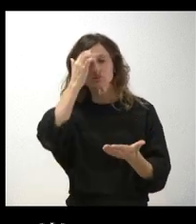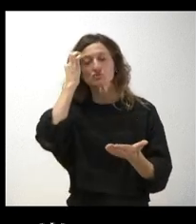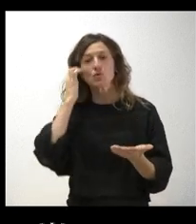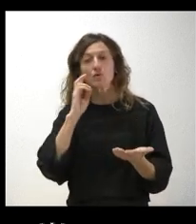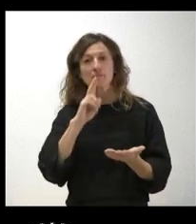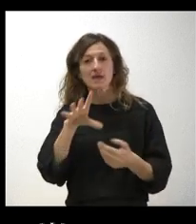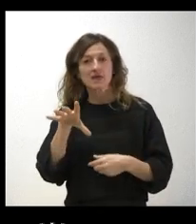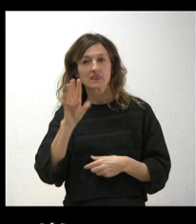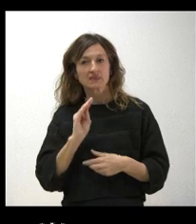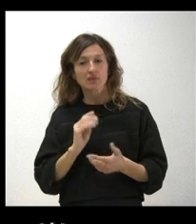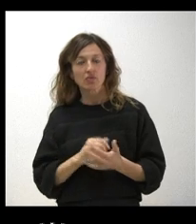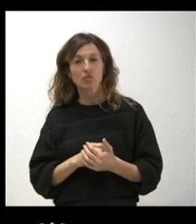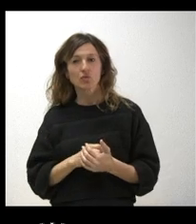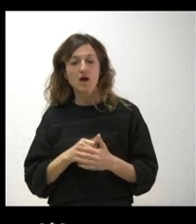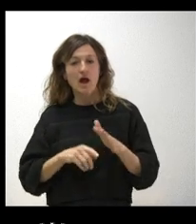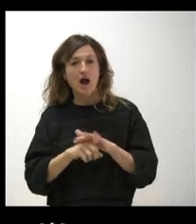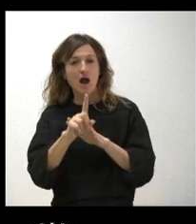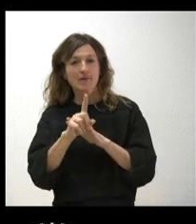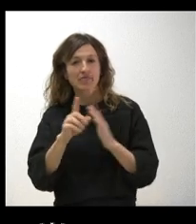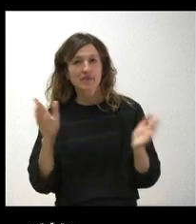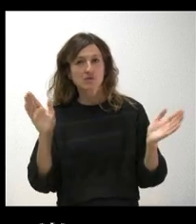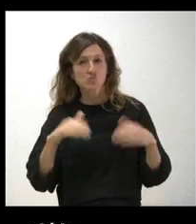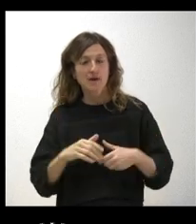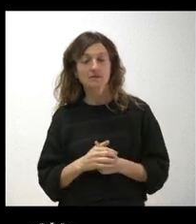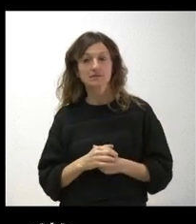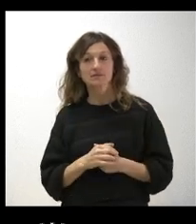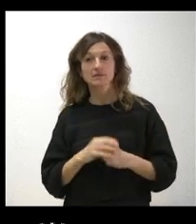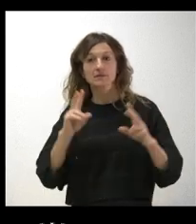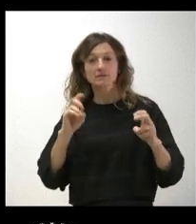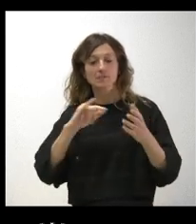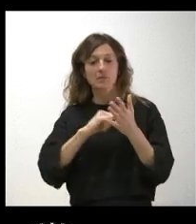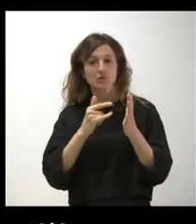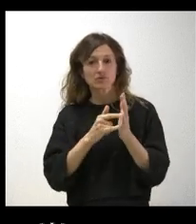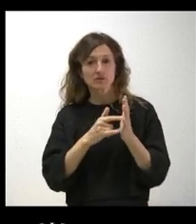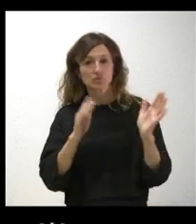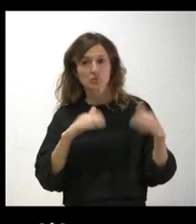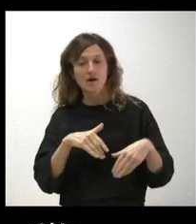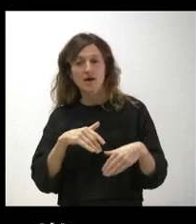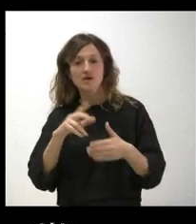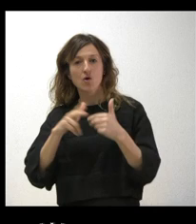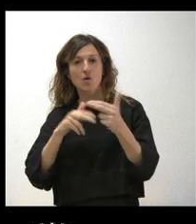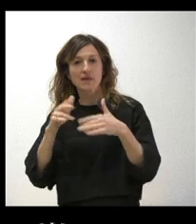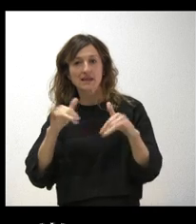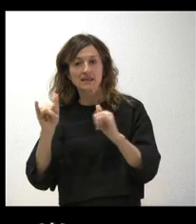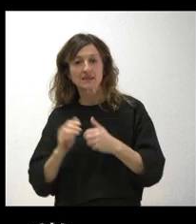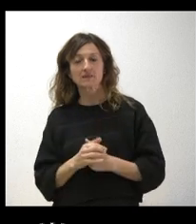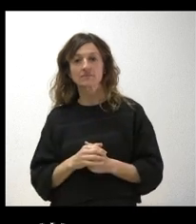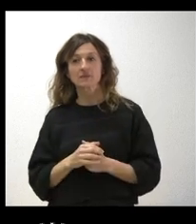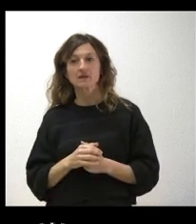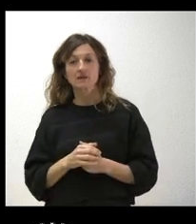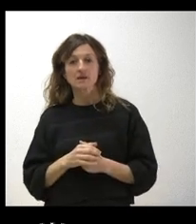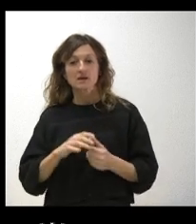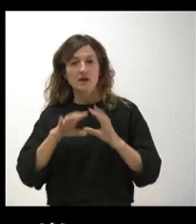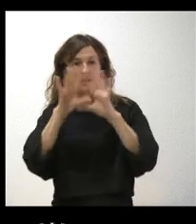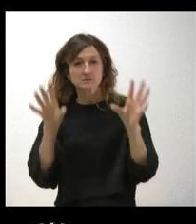entendido no ha habido ningún avance respecto ni a la redacción del proyecto ni por supuesto ninguna obra y saber qué estimación temporal